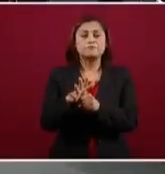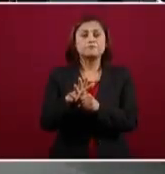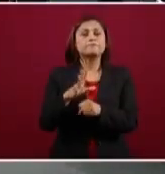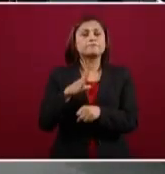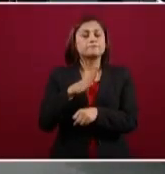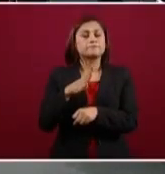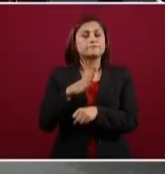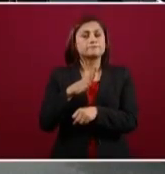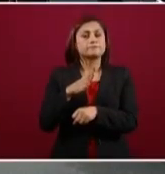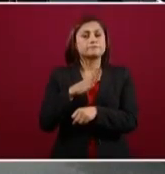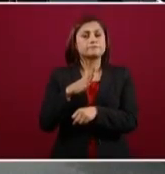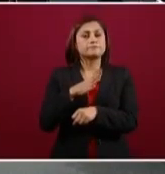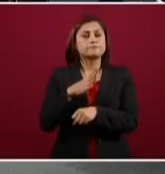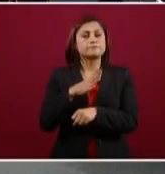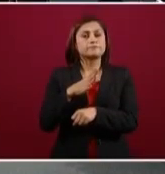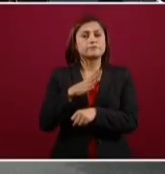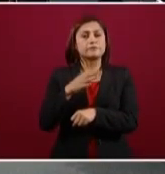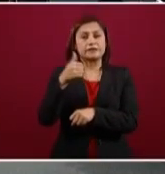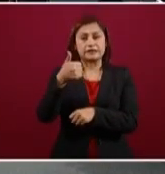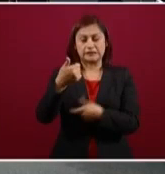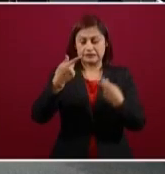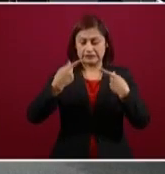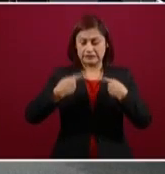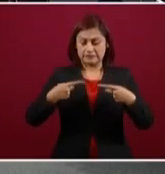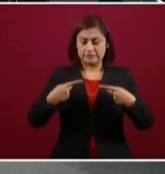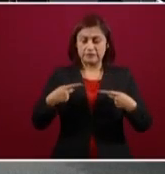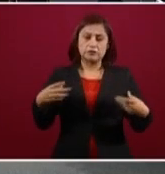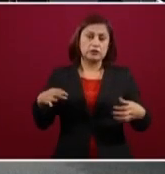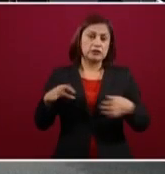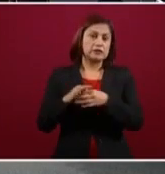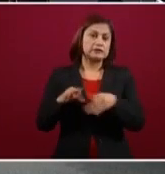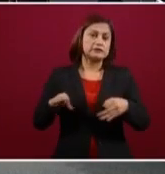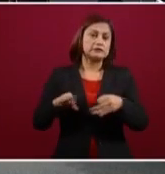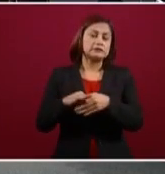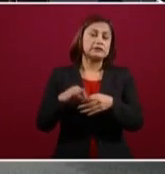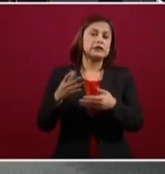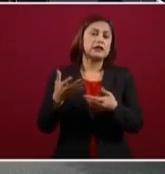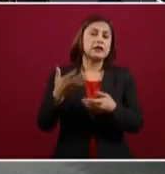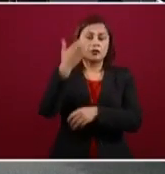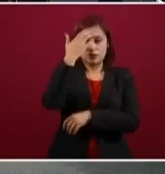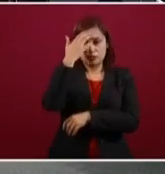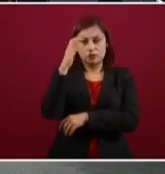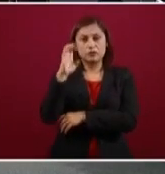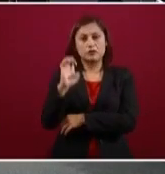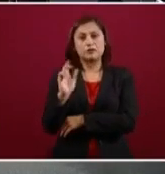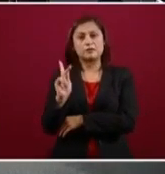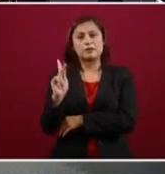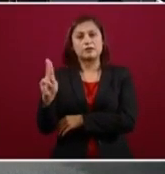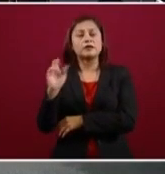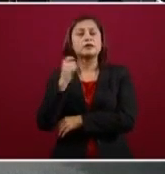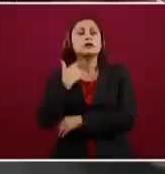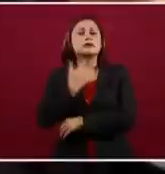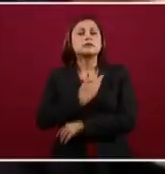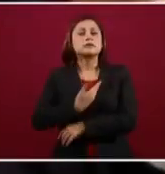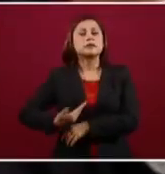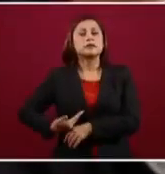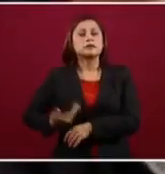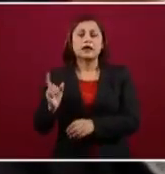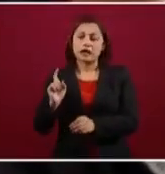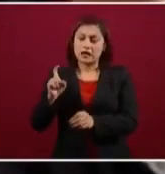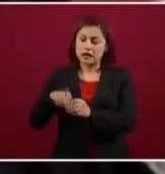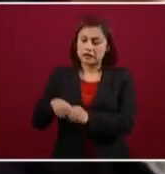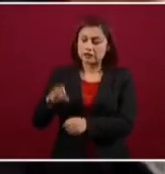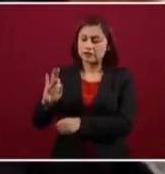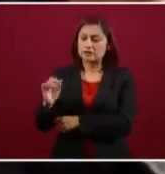personas cercanas al expresidente Enrique Peña Nieto que son investigadas por la Fiscalía. Quisiera preguntarle directamente si existe una